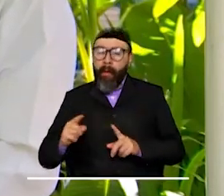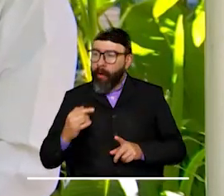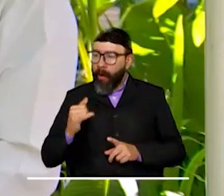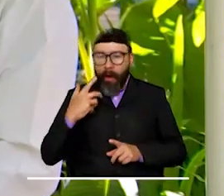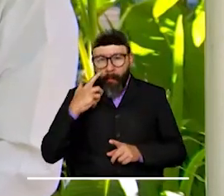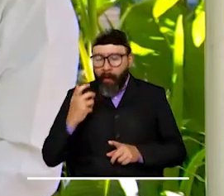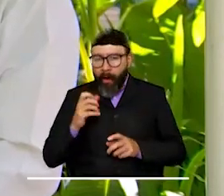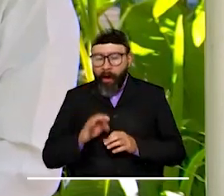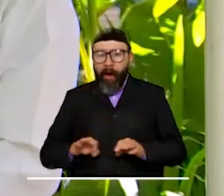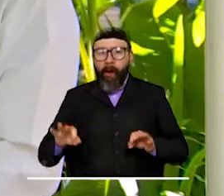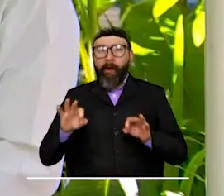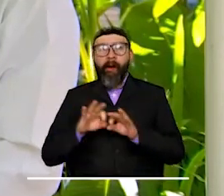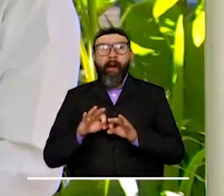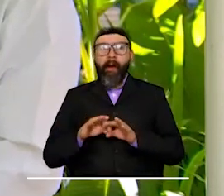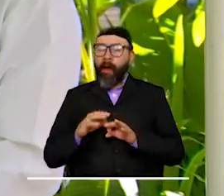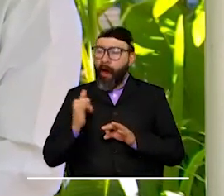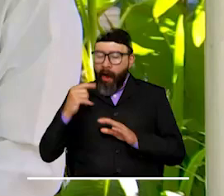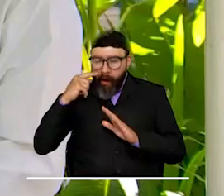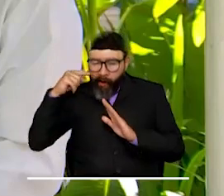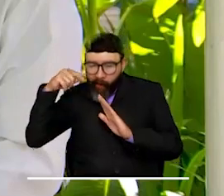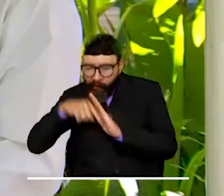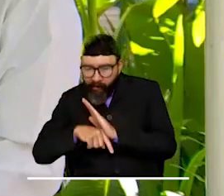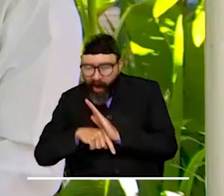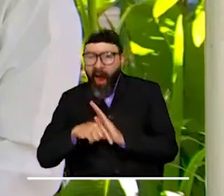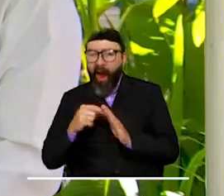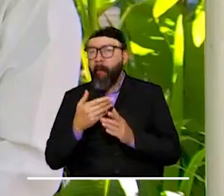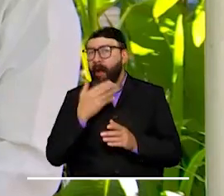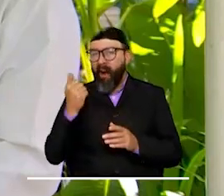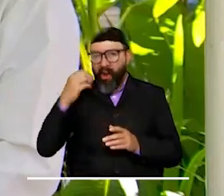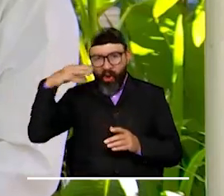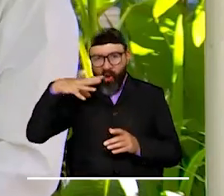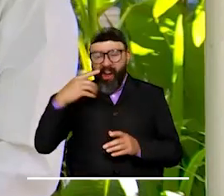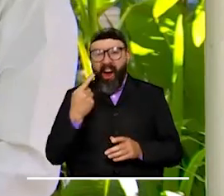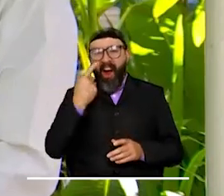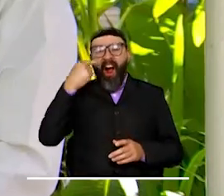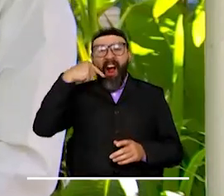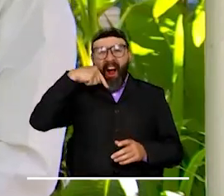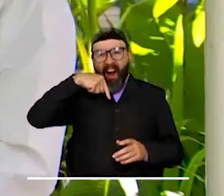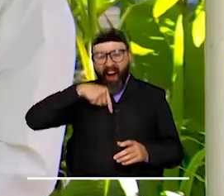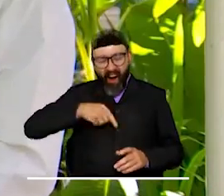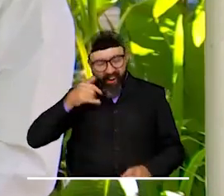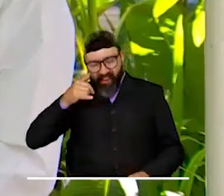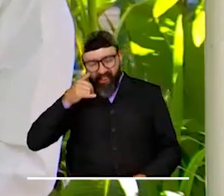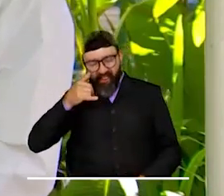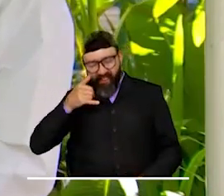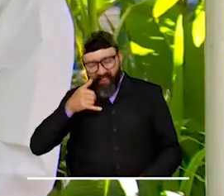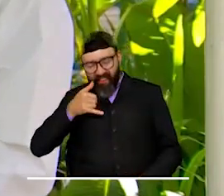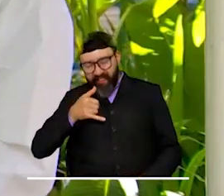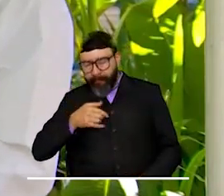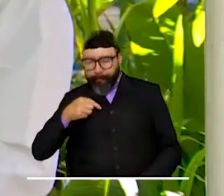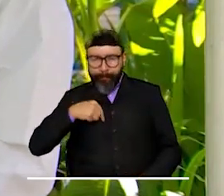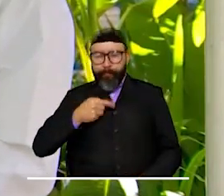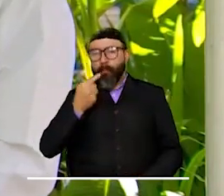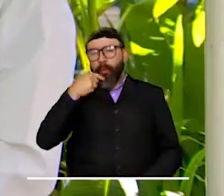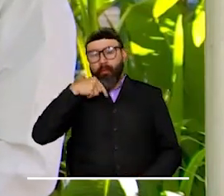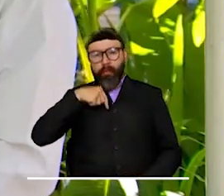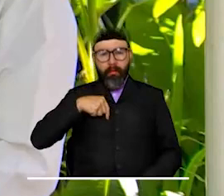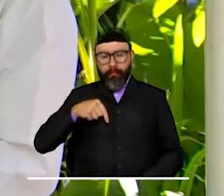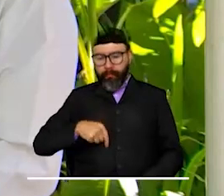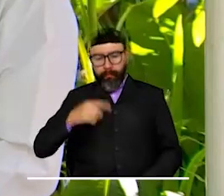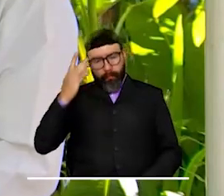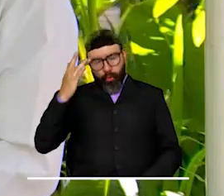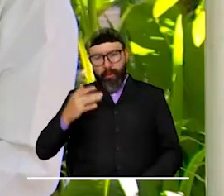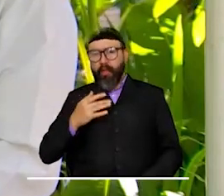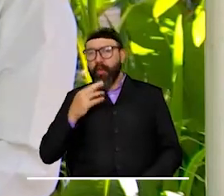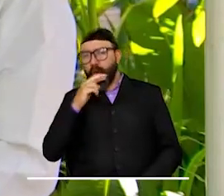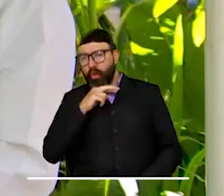sigue siendo entrar con una cámara y una luz y mirar allá, alumbrar allá en el estómago y mirar que está enrojecido, que hay